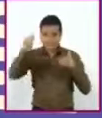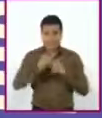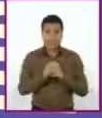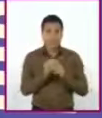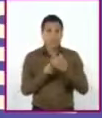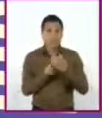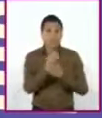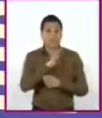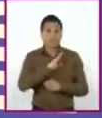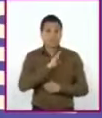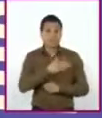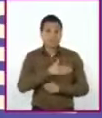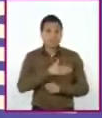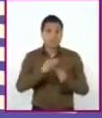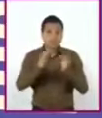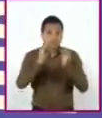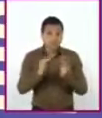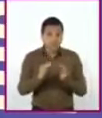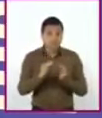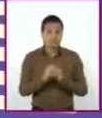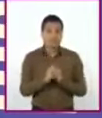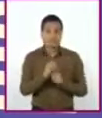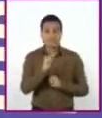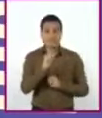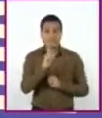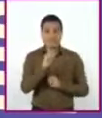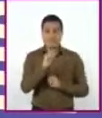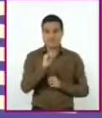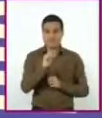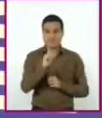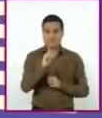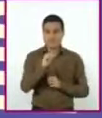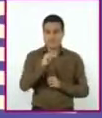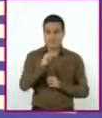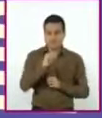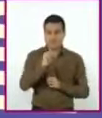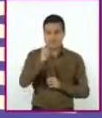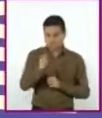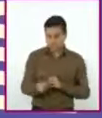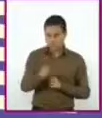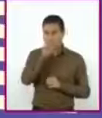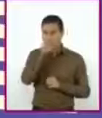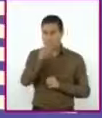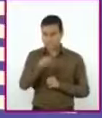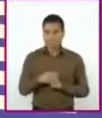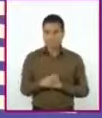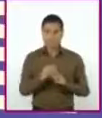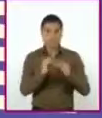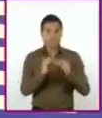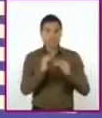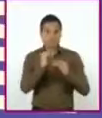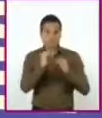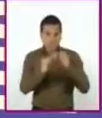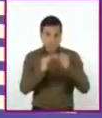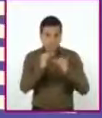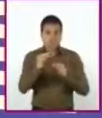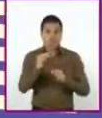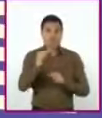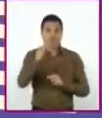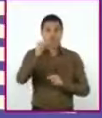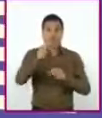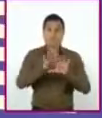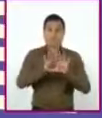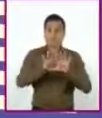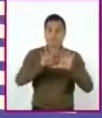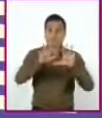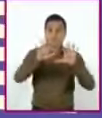los territorios del altiplano y del sur y poco a poco se fue extendiendo hacia el norte y el